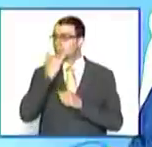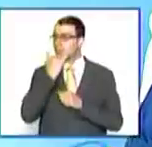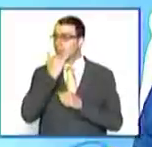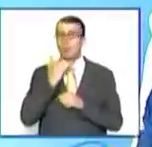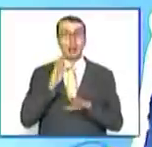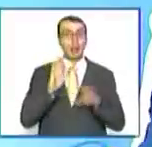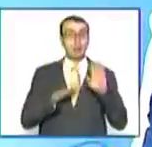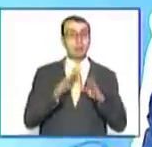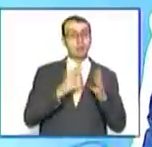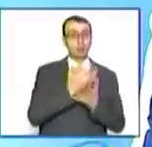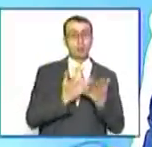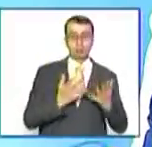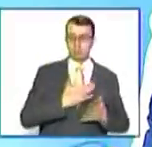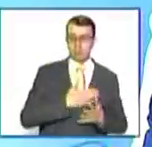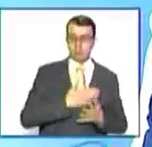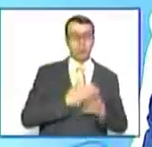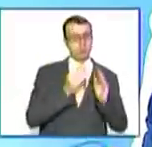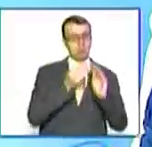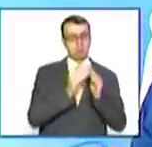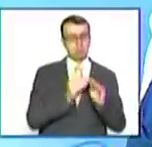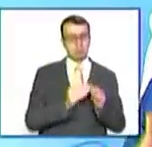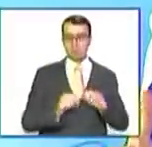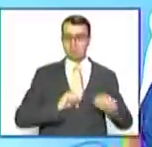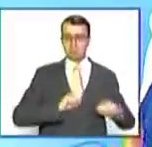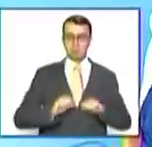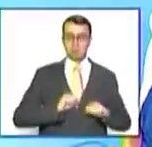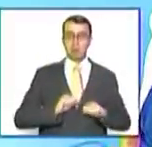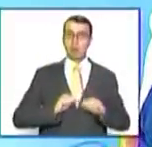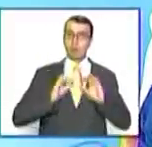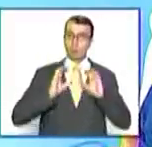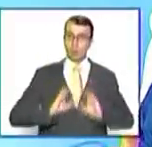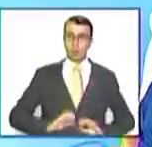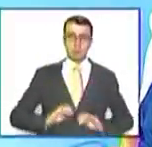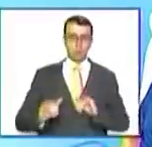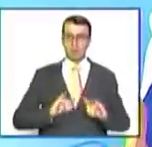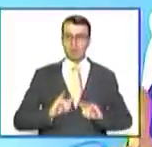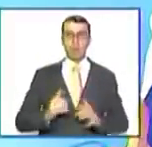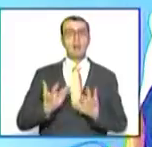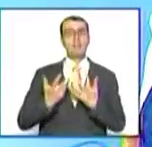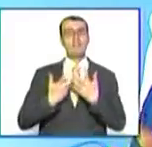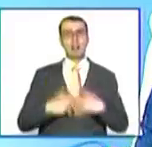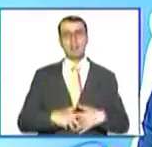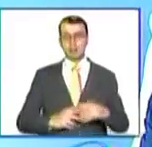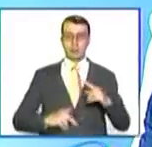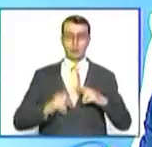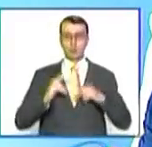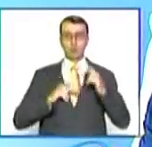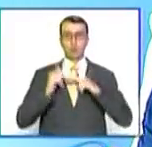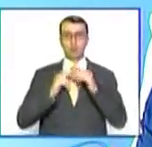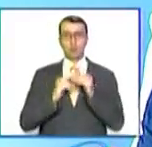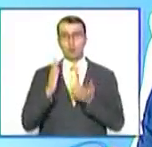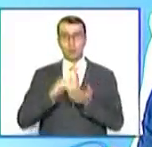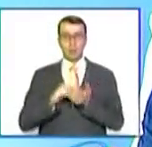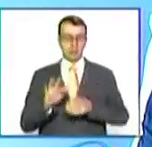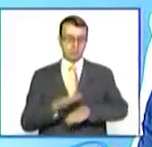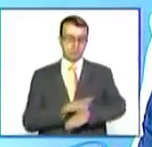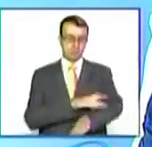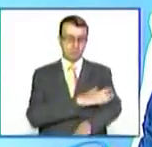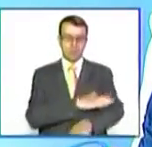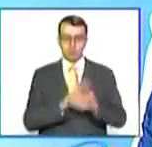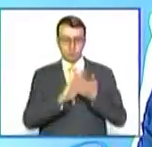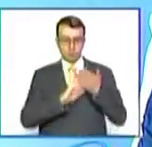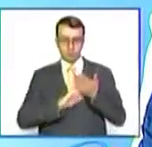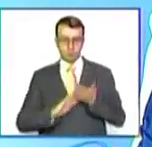nosotros mismos producimos. El cuerpo es una fábrica de construcción de tejidos y los podemos